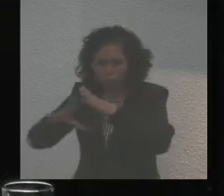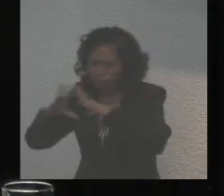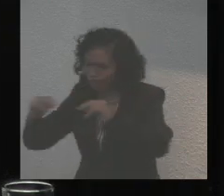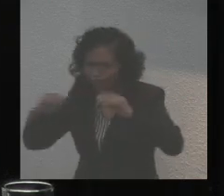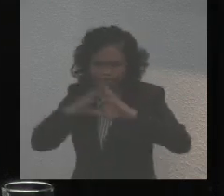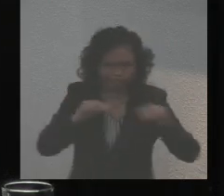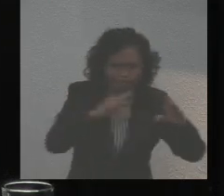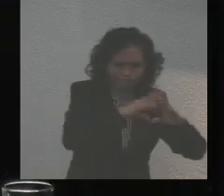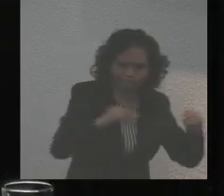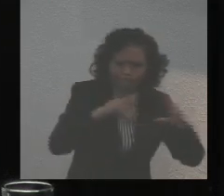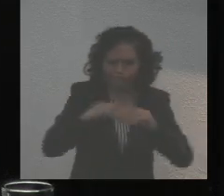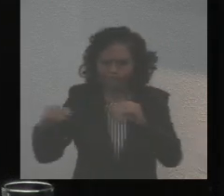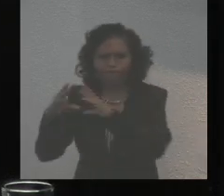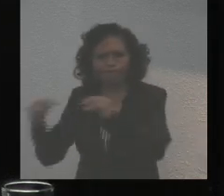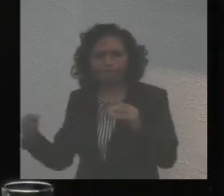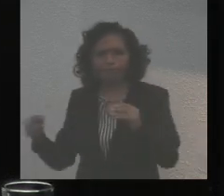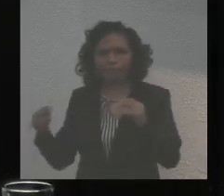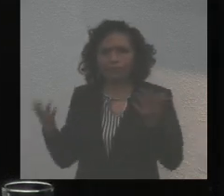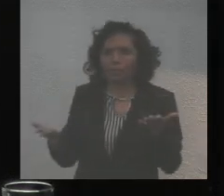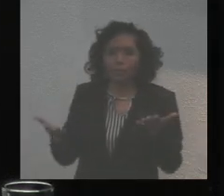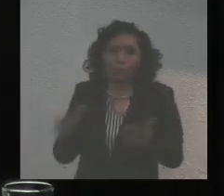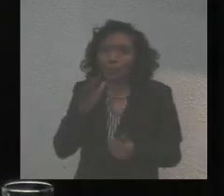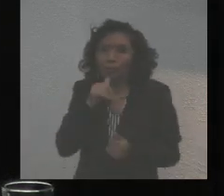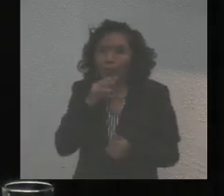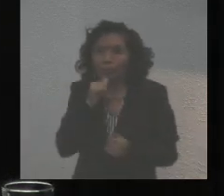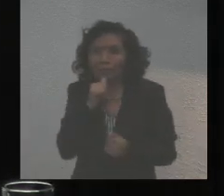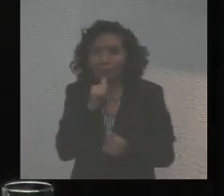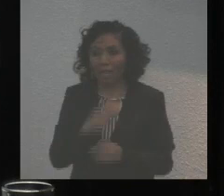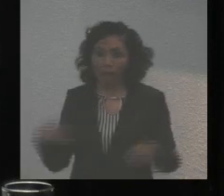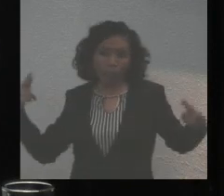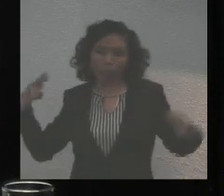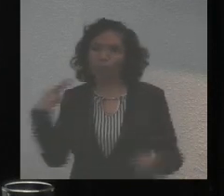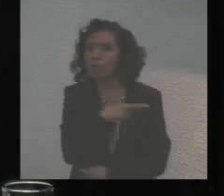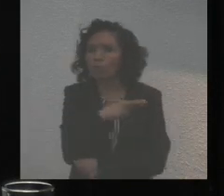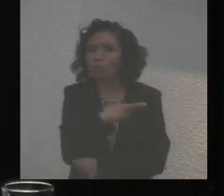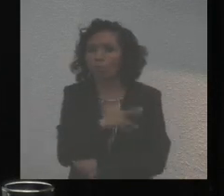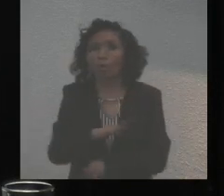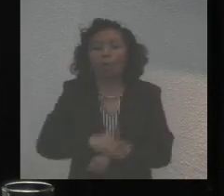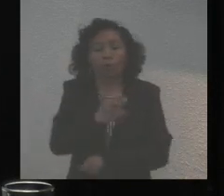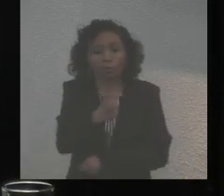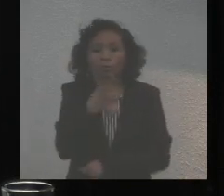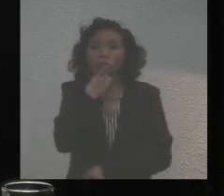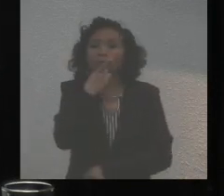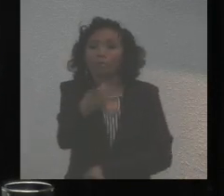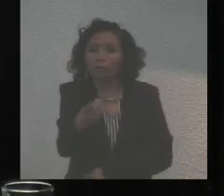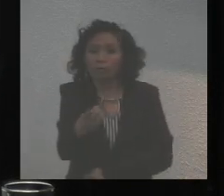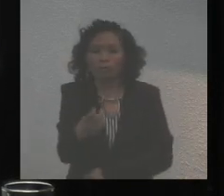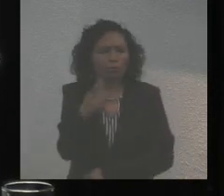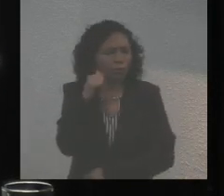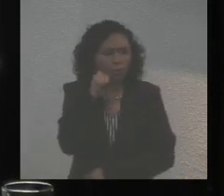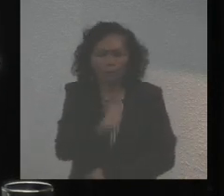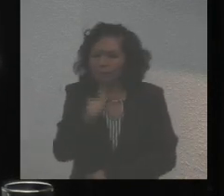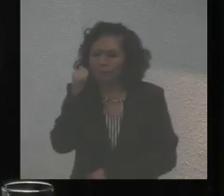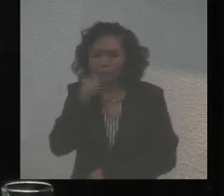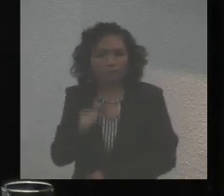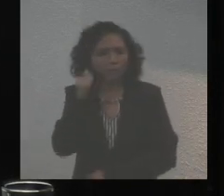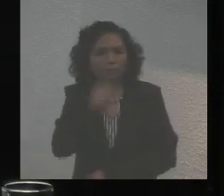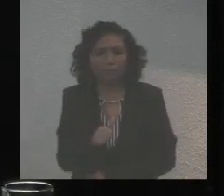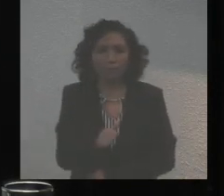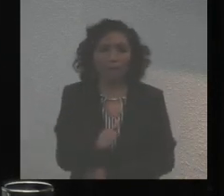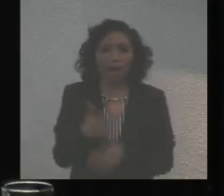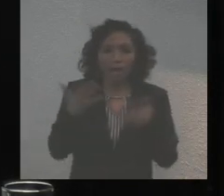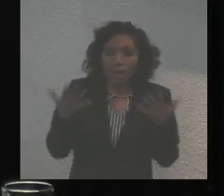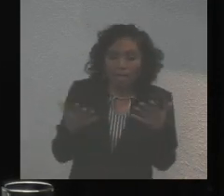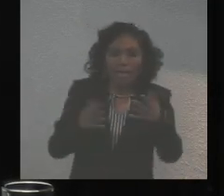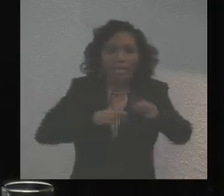no se pueden resolver de la noche a la mañana. Por eso insisto permanentemente sobre las necesidades